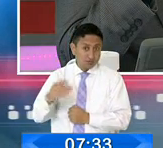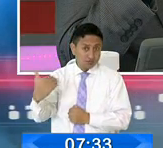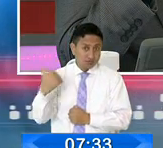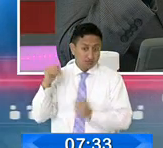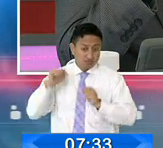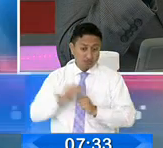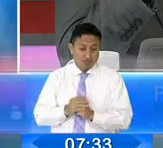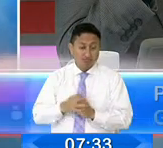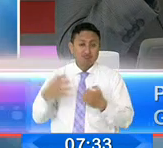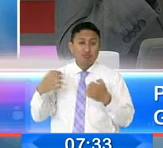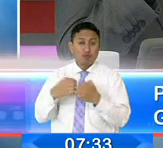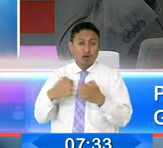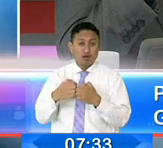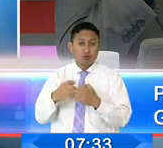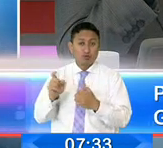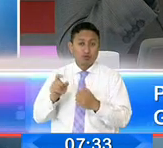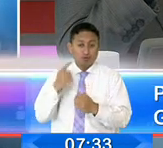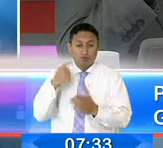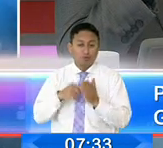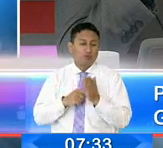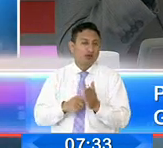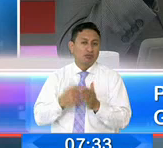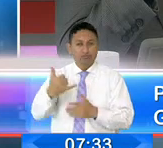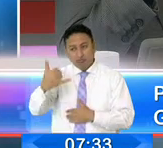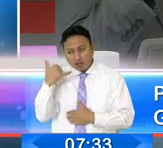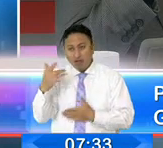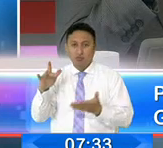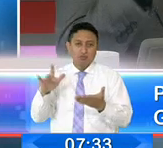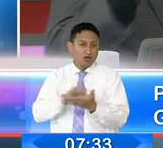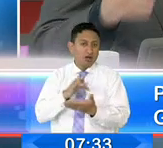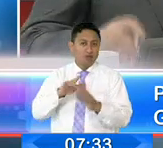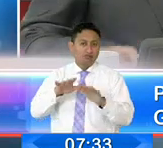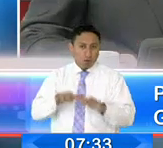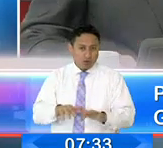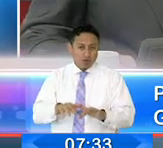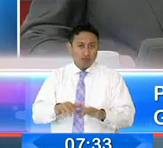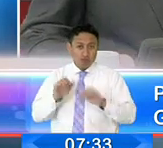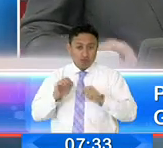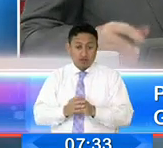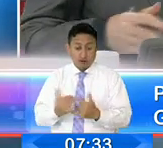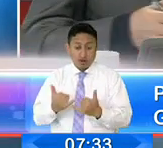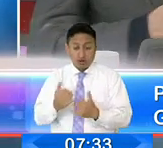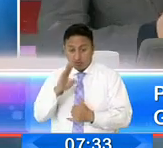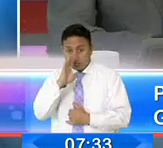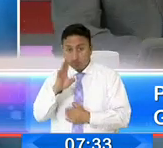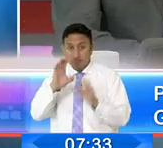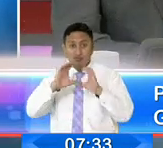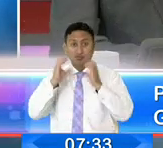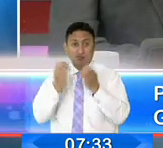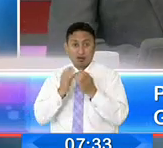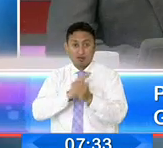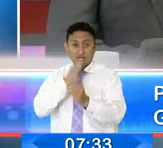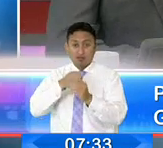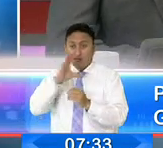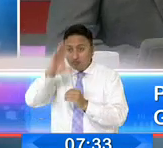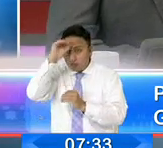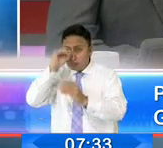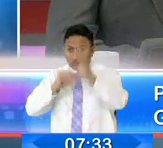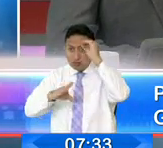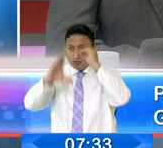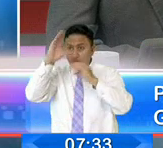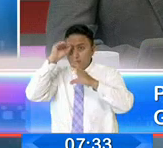los instrumentos que se requieren, en este caso, una tablet, para que puedan, en estos momentos de pandemia, educarse